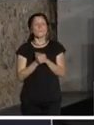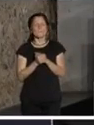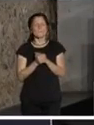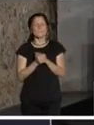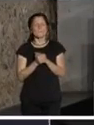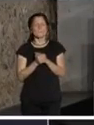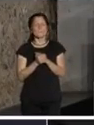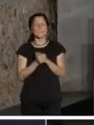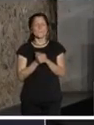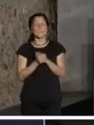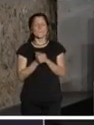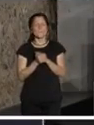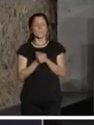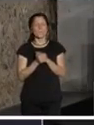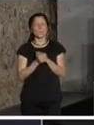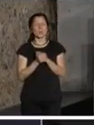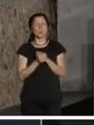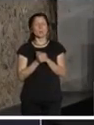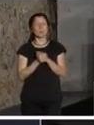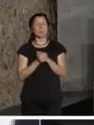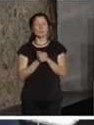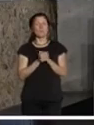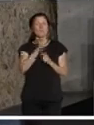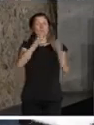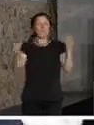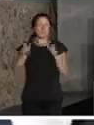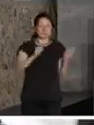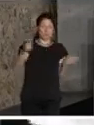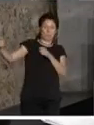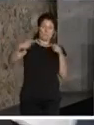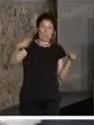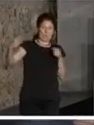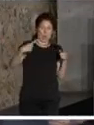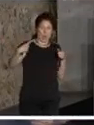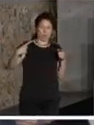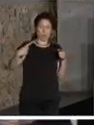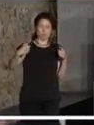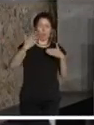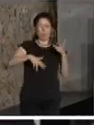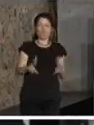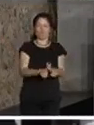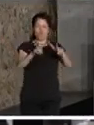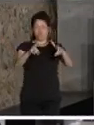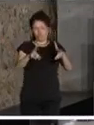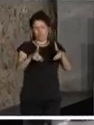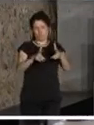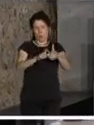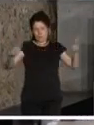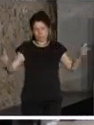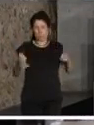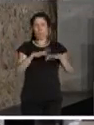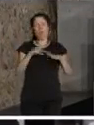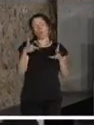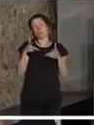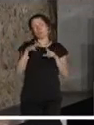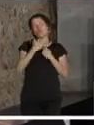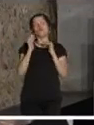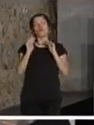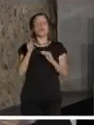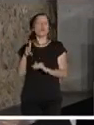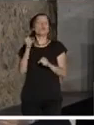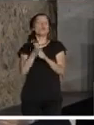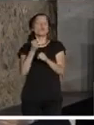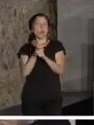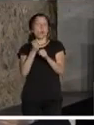de los supuestos por arraigos para las personas migrantes que pretenden regularizar su situación y tener un derecho al trabajo